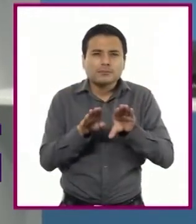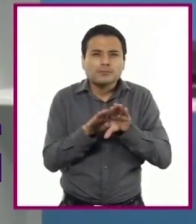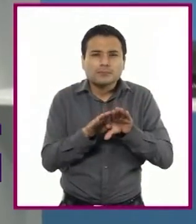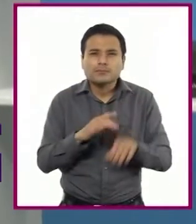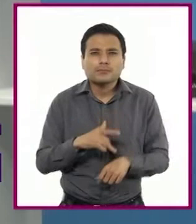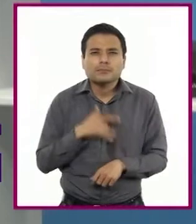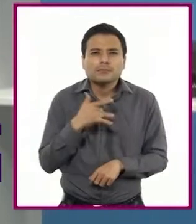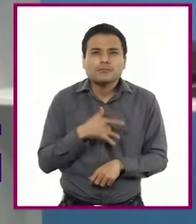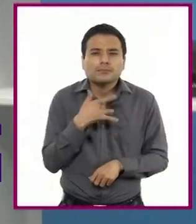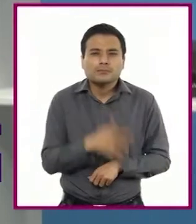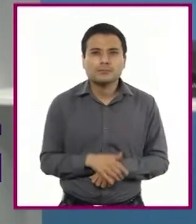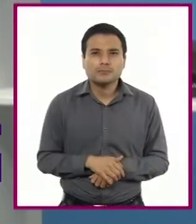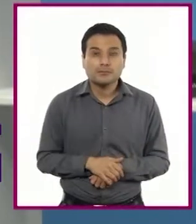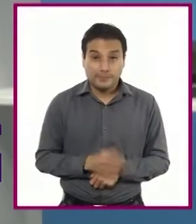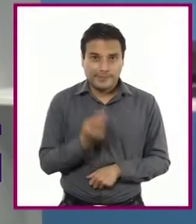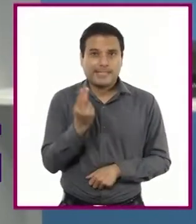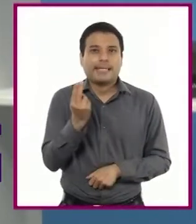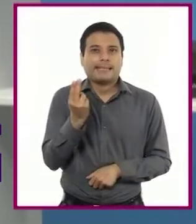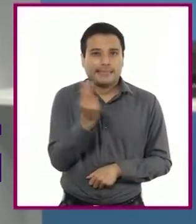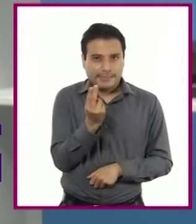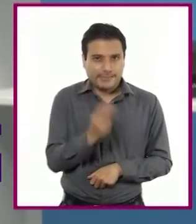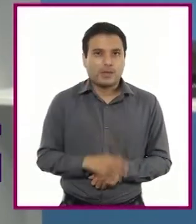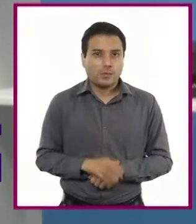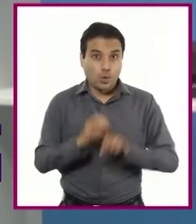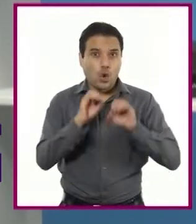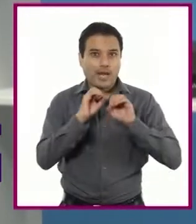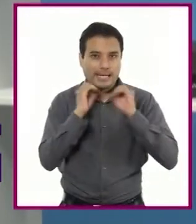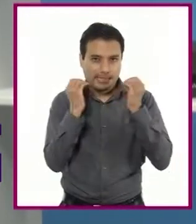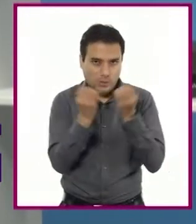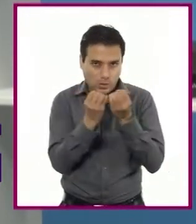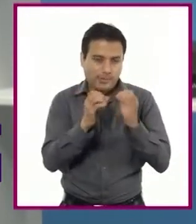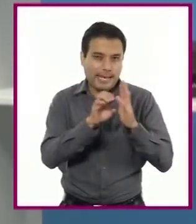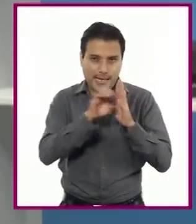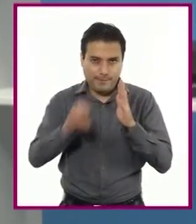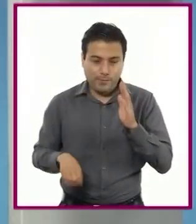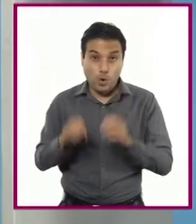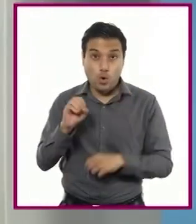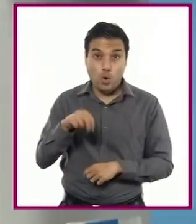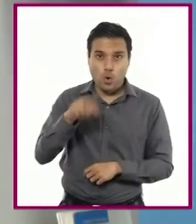que existan organismos como la ONU para preservar la paz?